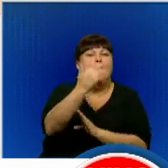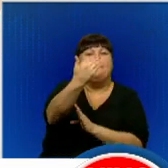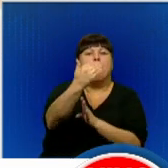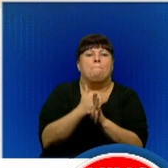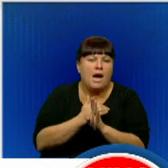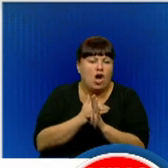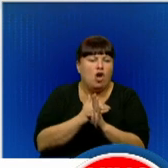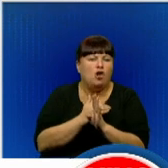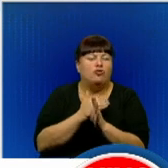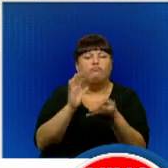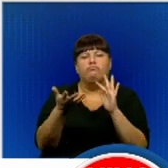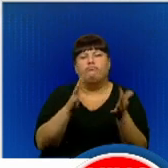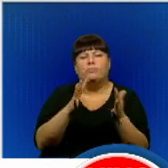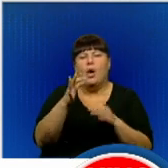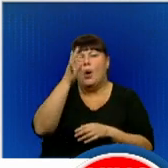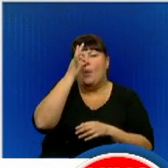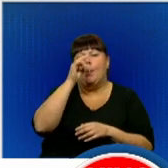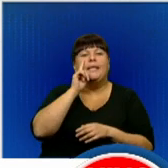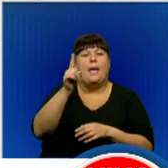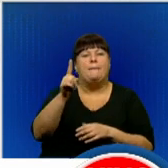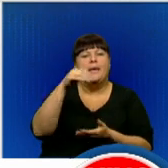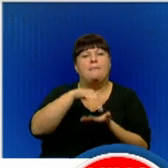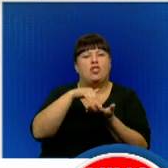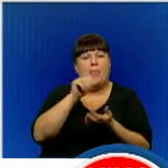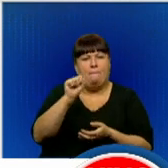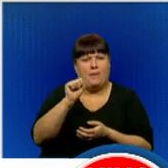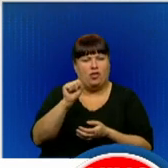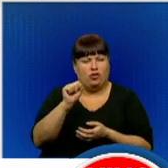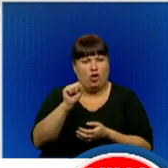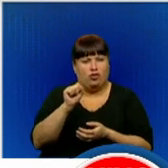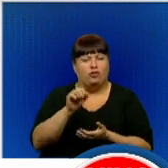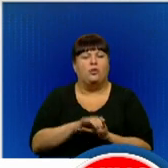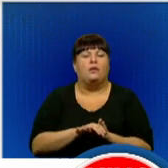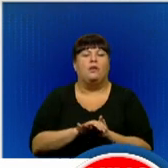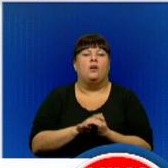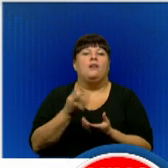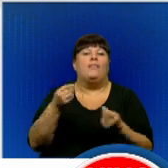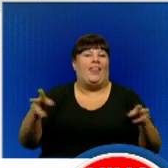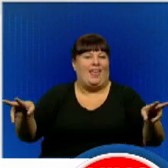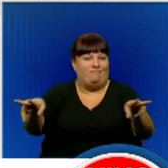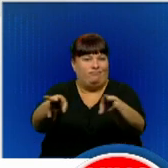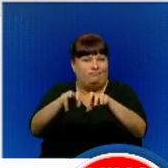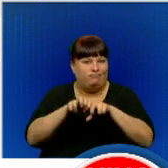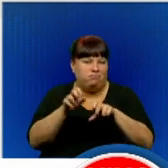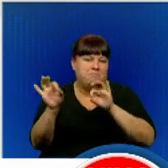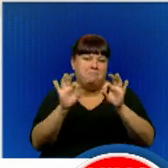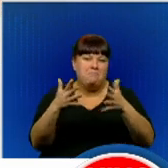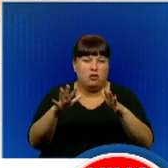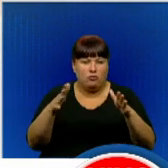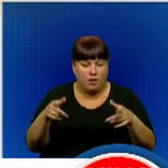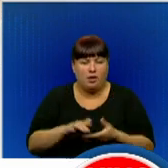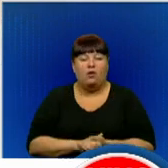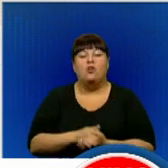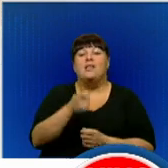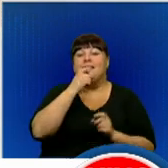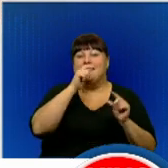de alrededor de 20 mil millones de pesos de la recaudación estimada si